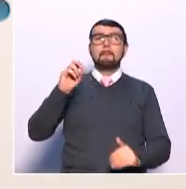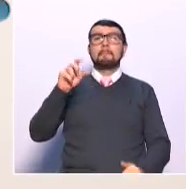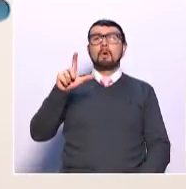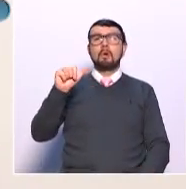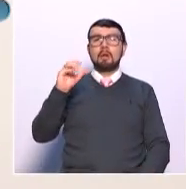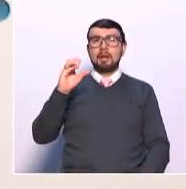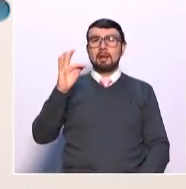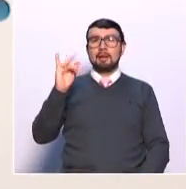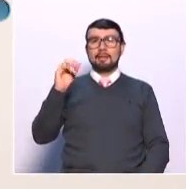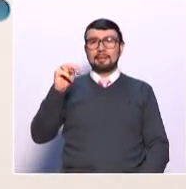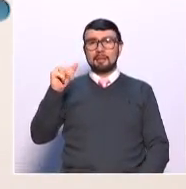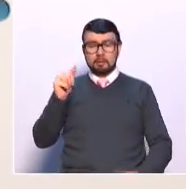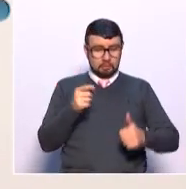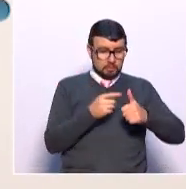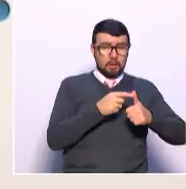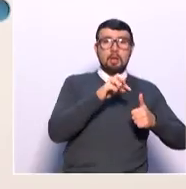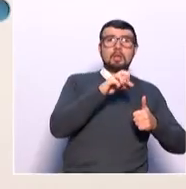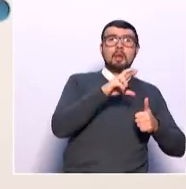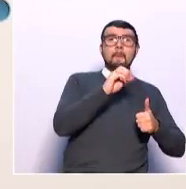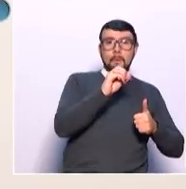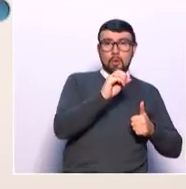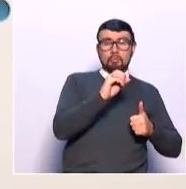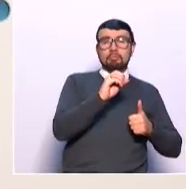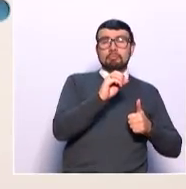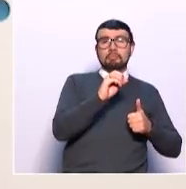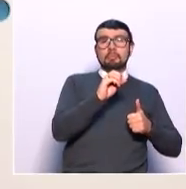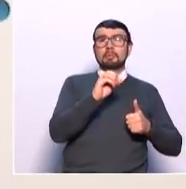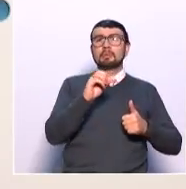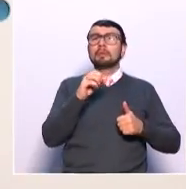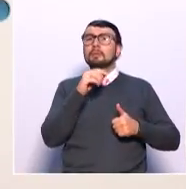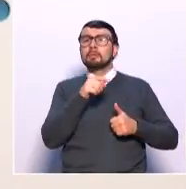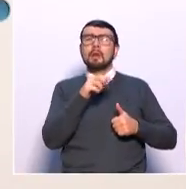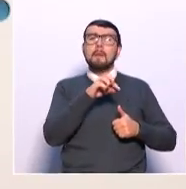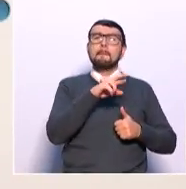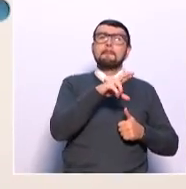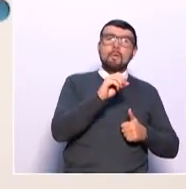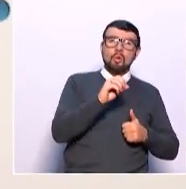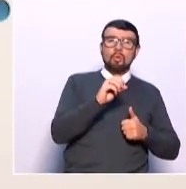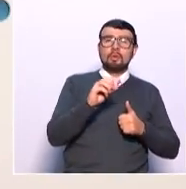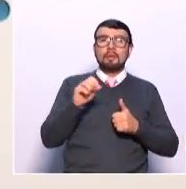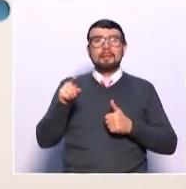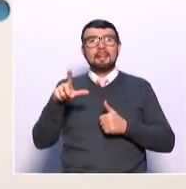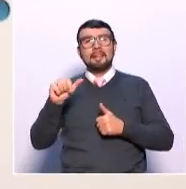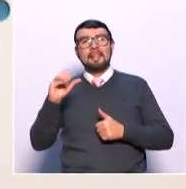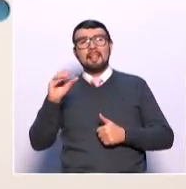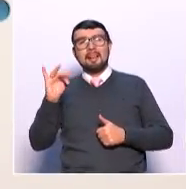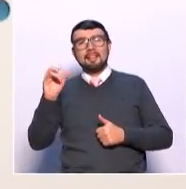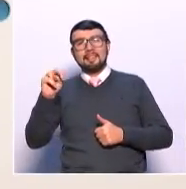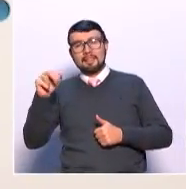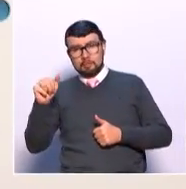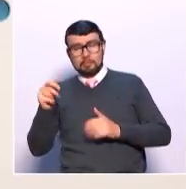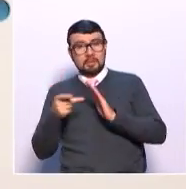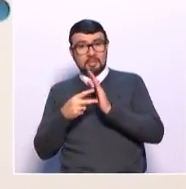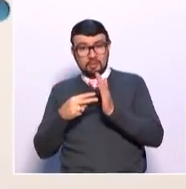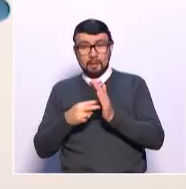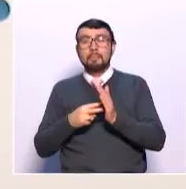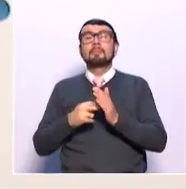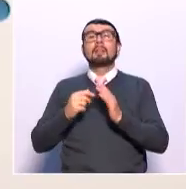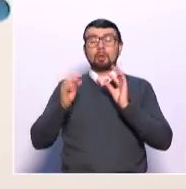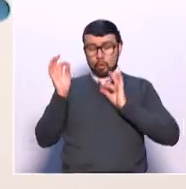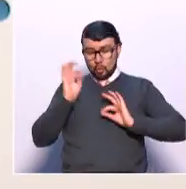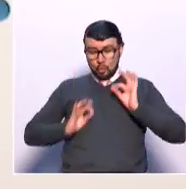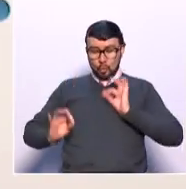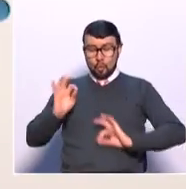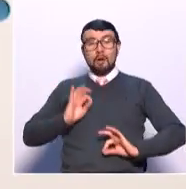pero lácteo sí pero la actina entonces es una sustancia hormonal que el